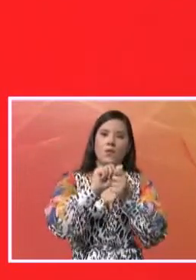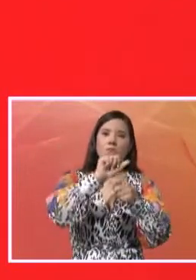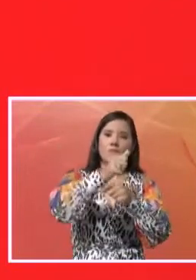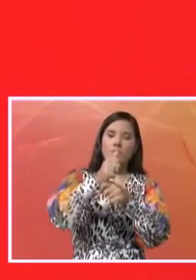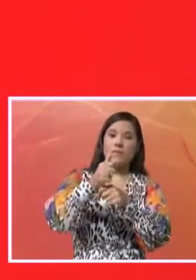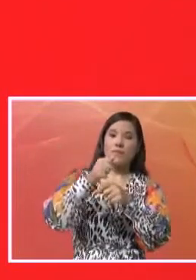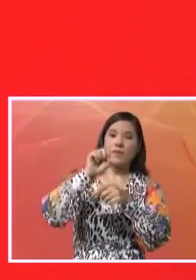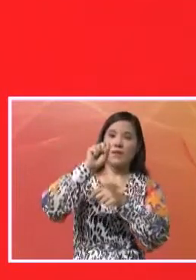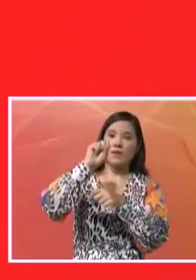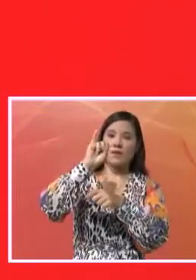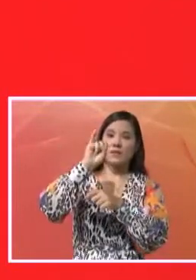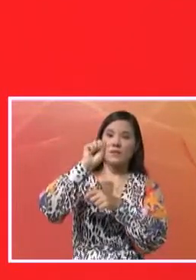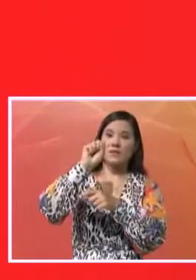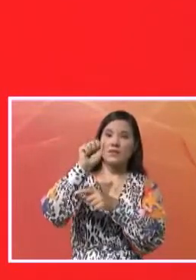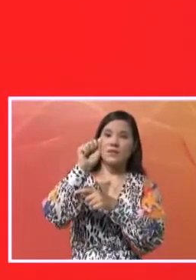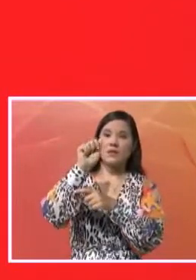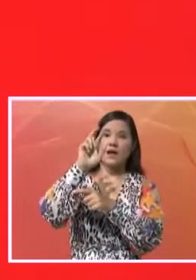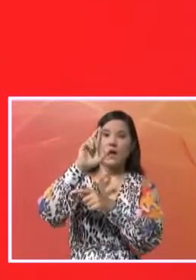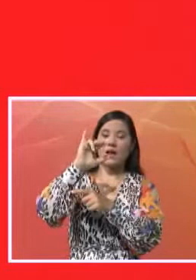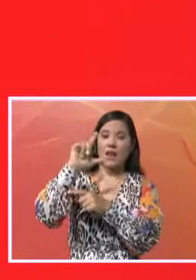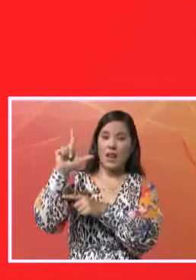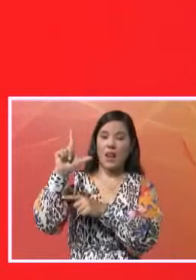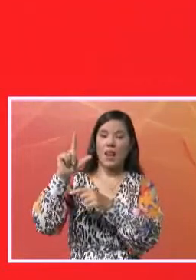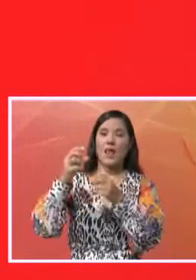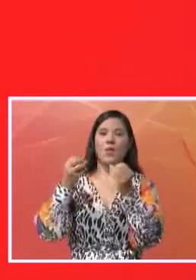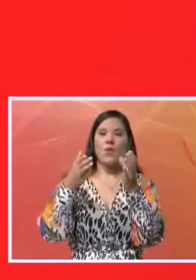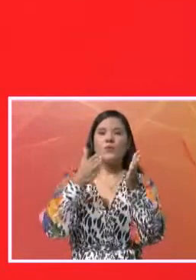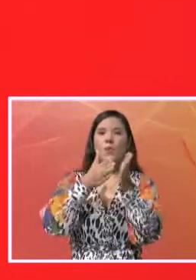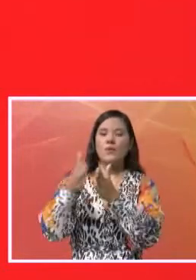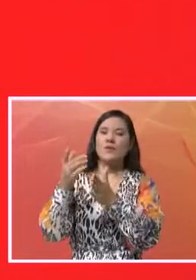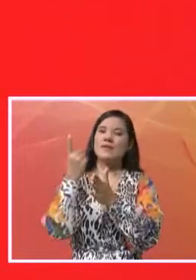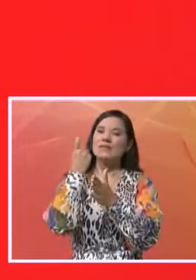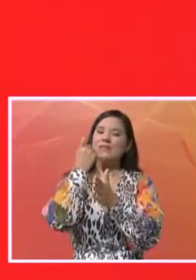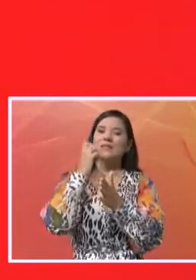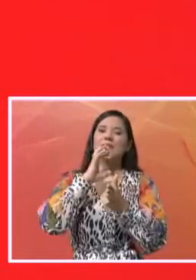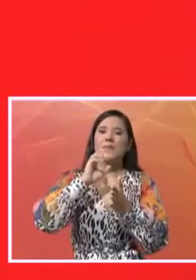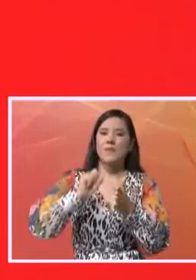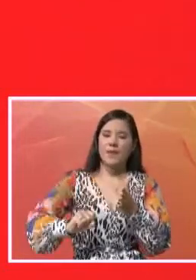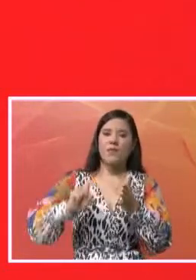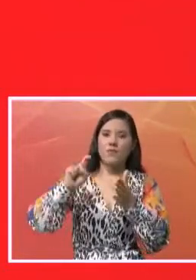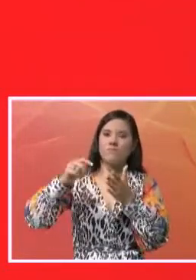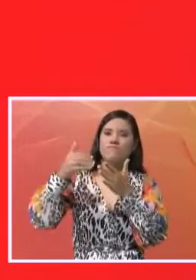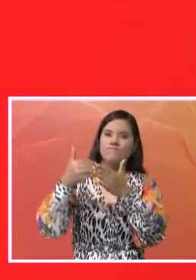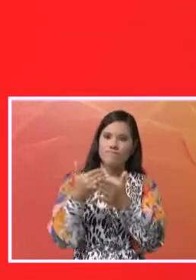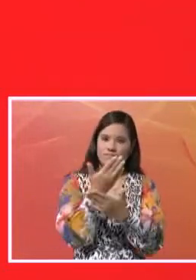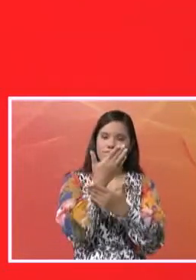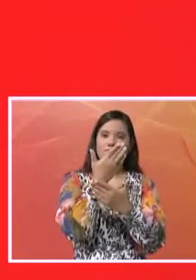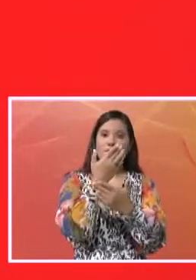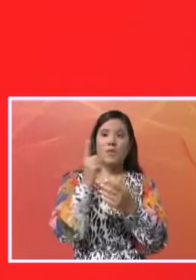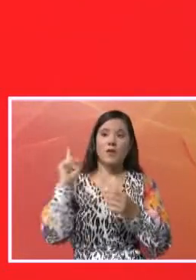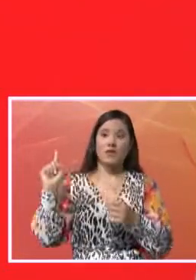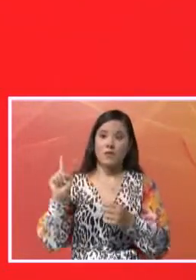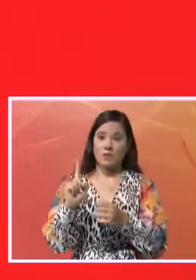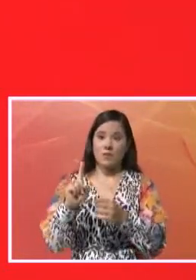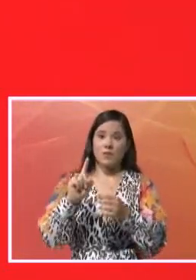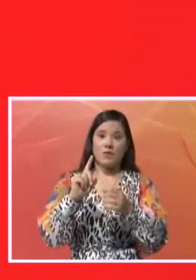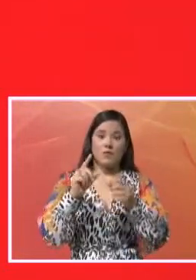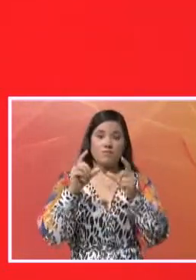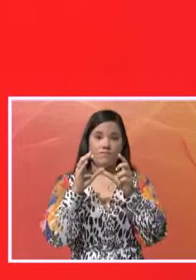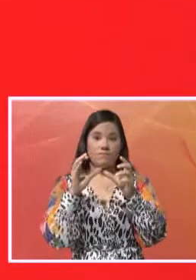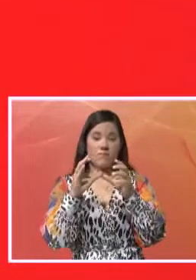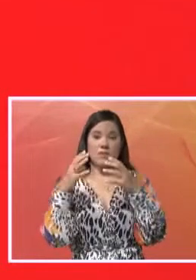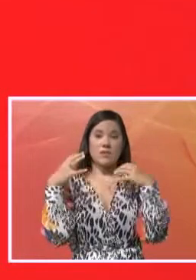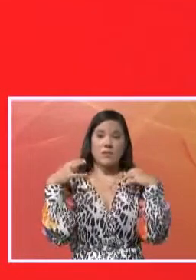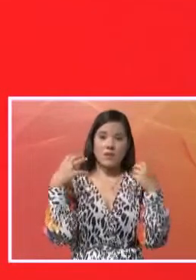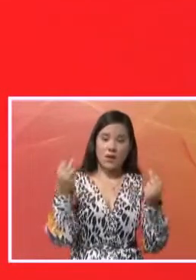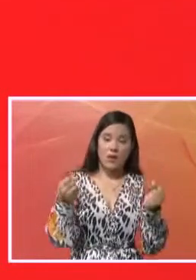porque tenemos procedimientos que son obsoletos en el catálogo de servicio y a la hora que un afiliado va a un centro de salud